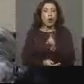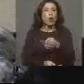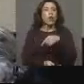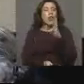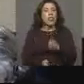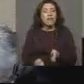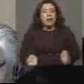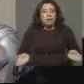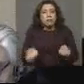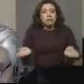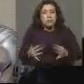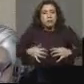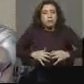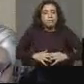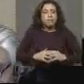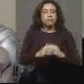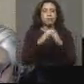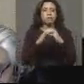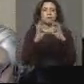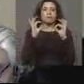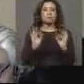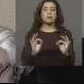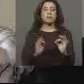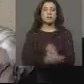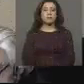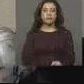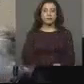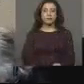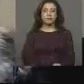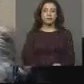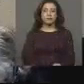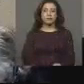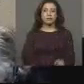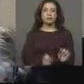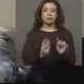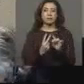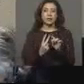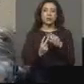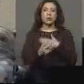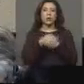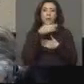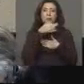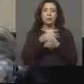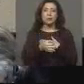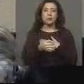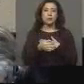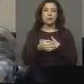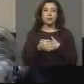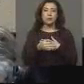poder fortalecerlos. Y segundo lugar, quiero hacer presente algo